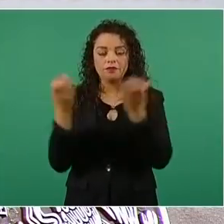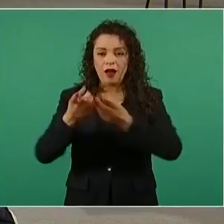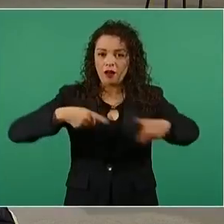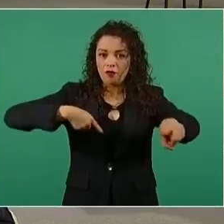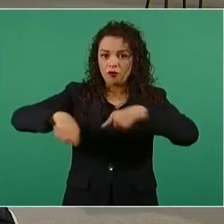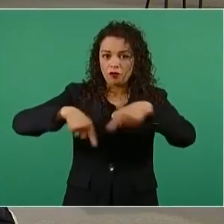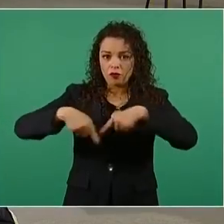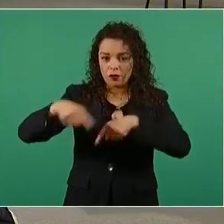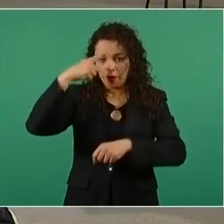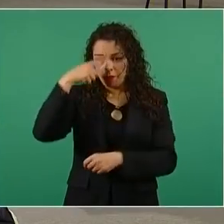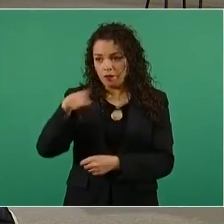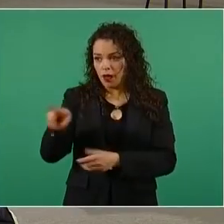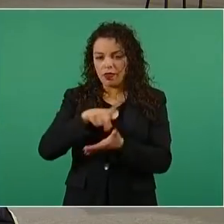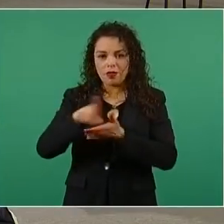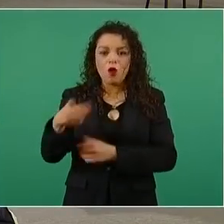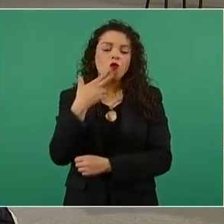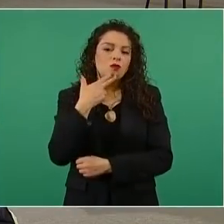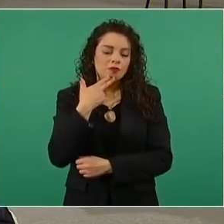uso.